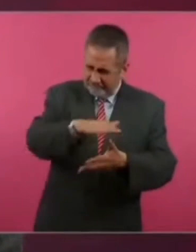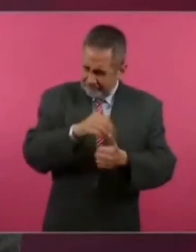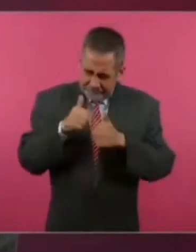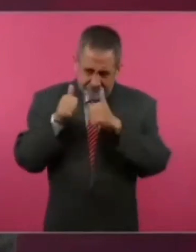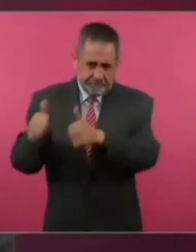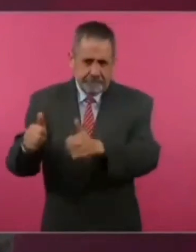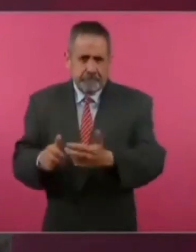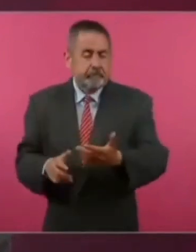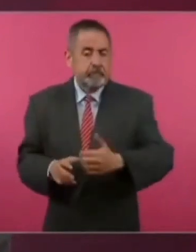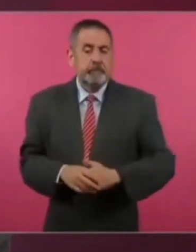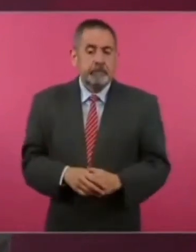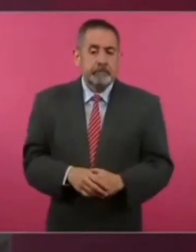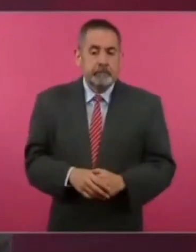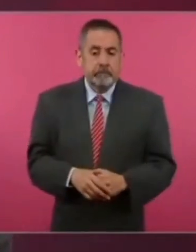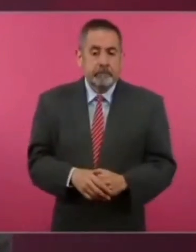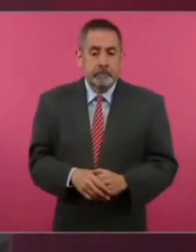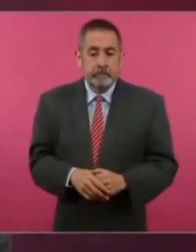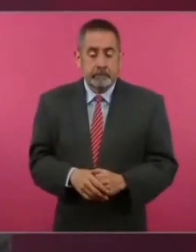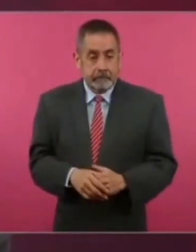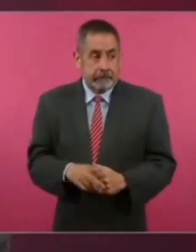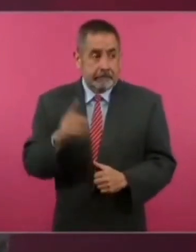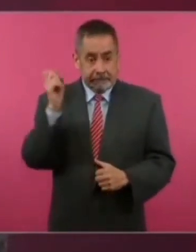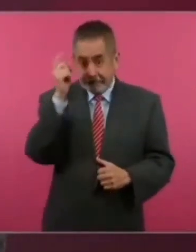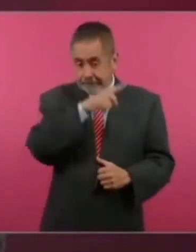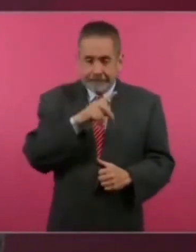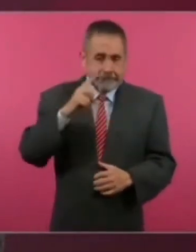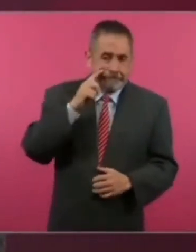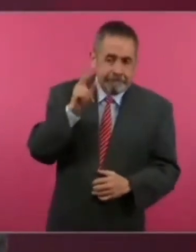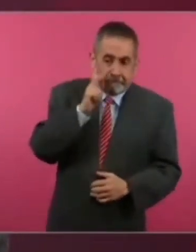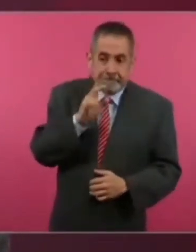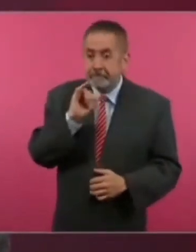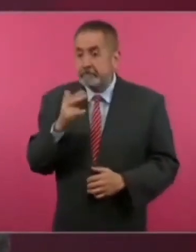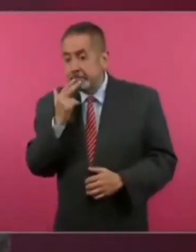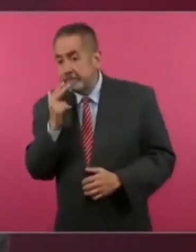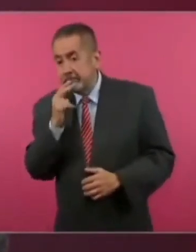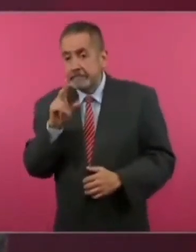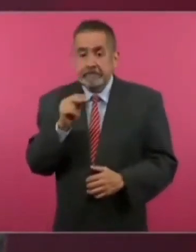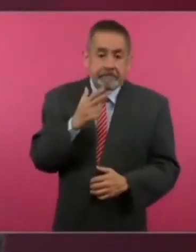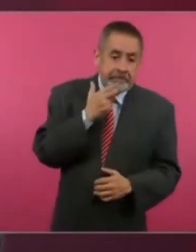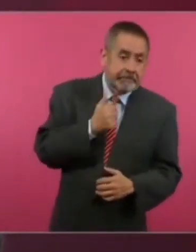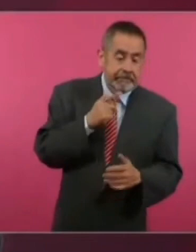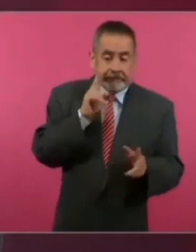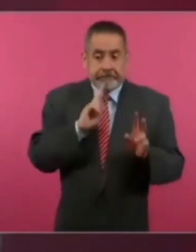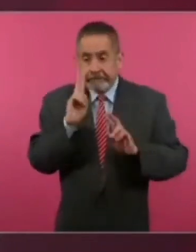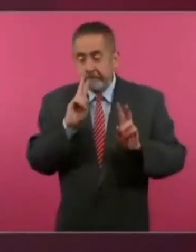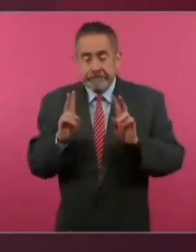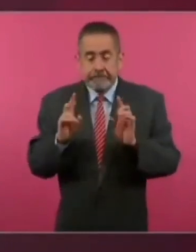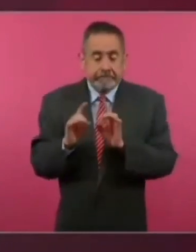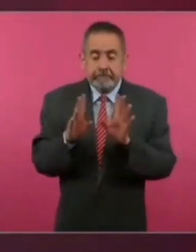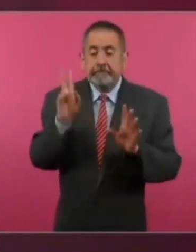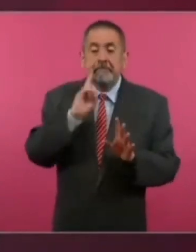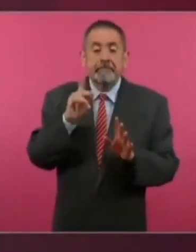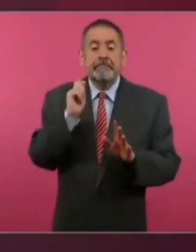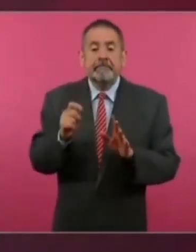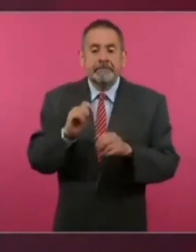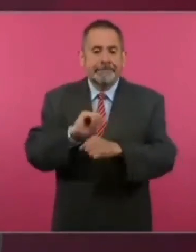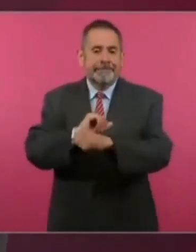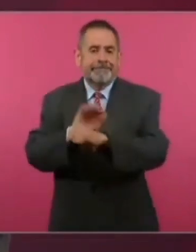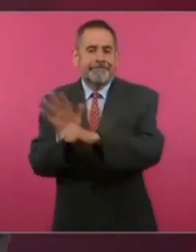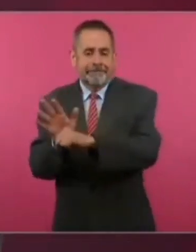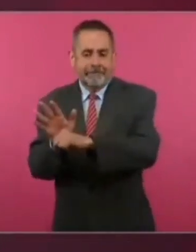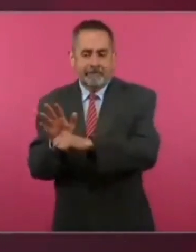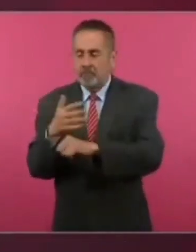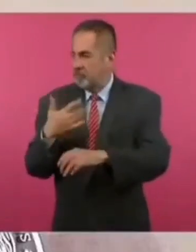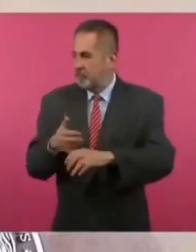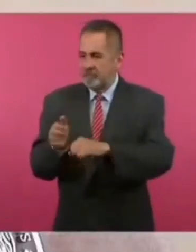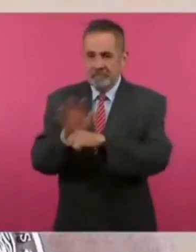que se puso a prueba con la pandemia,